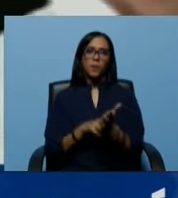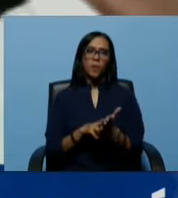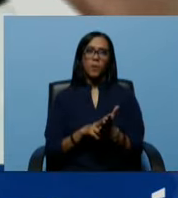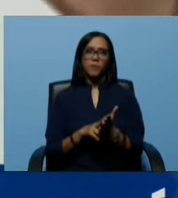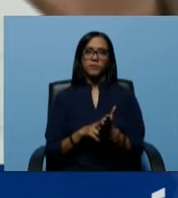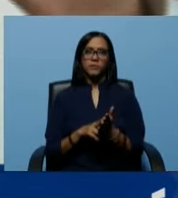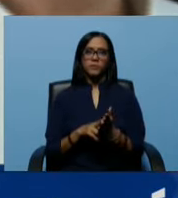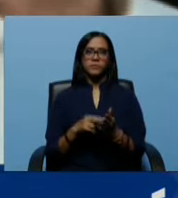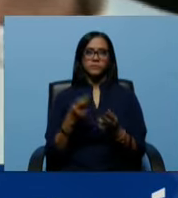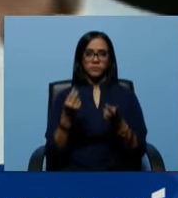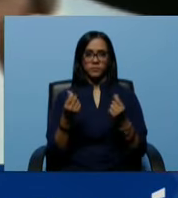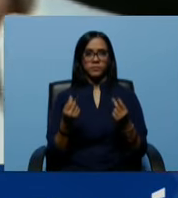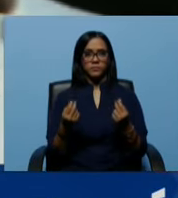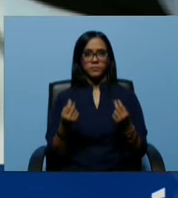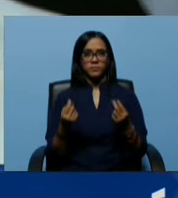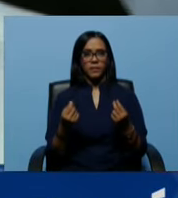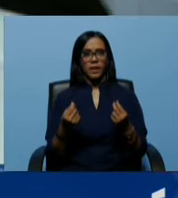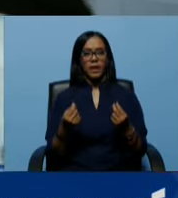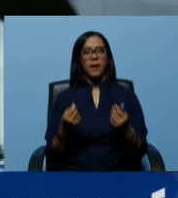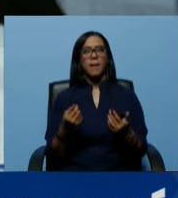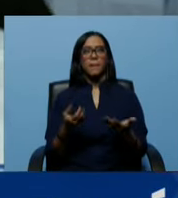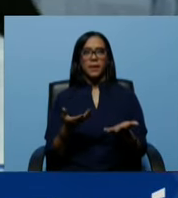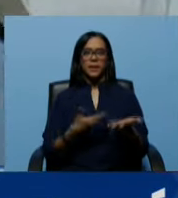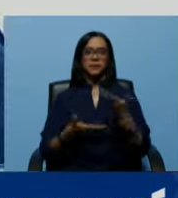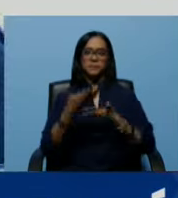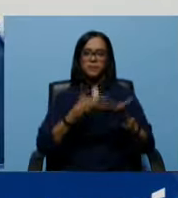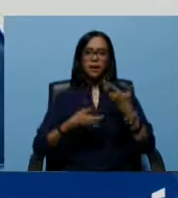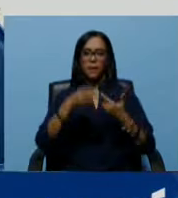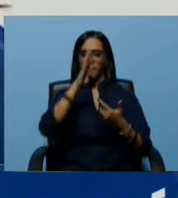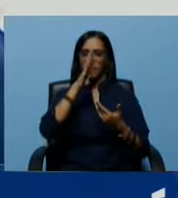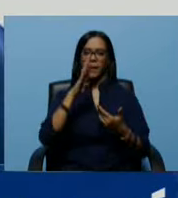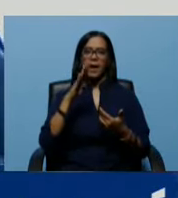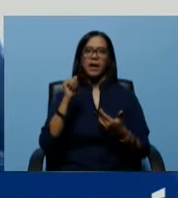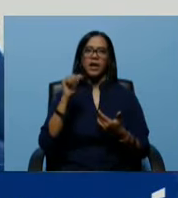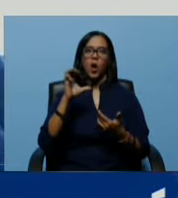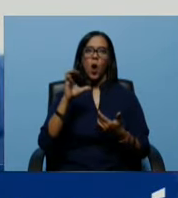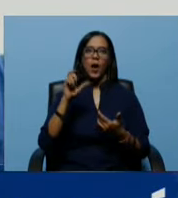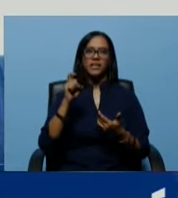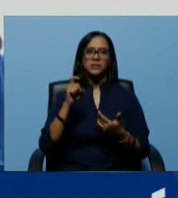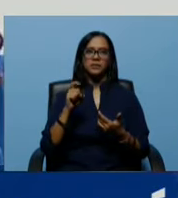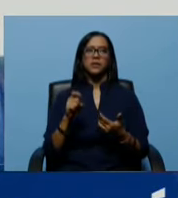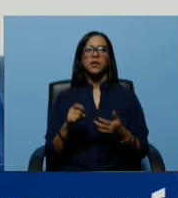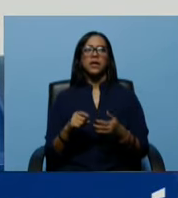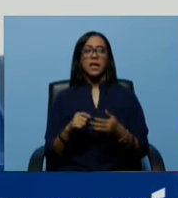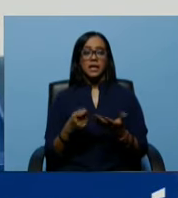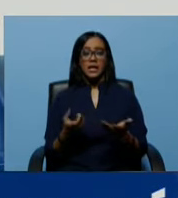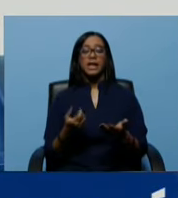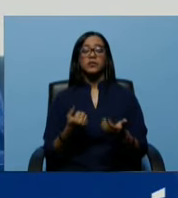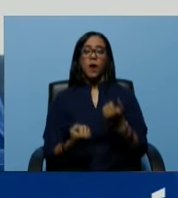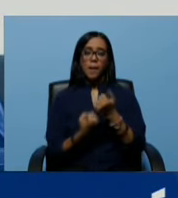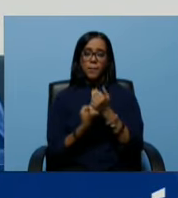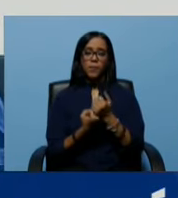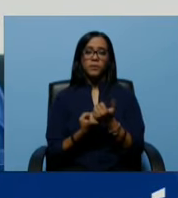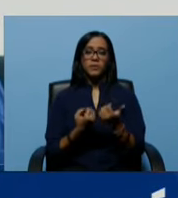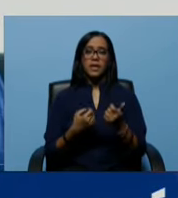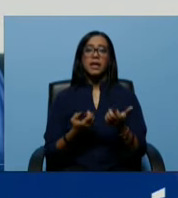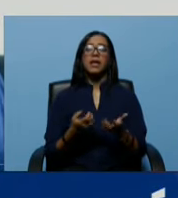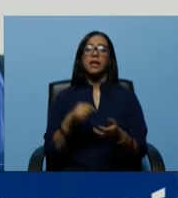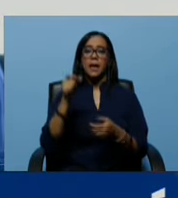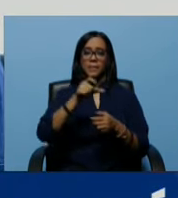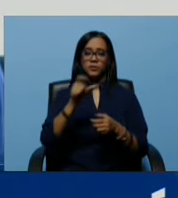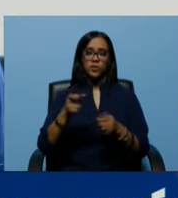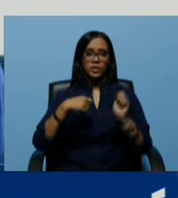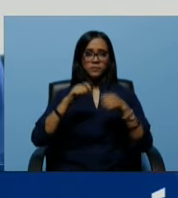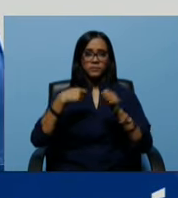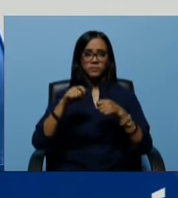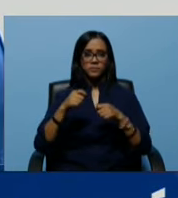de dinero para capitalizar Bancoes y que eso se convierta en el apalancamiento que necesitan los exportadores.